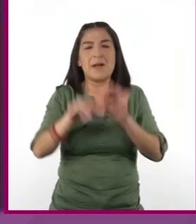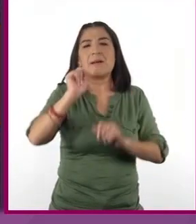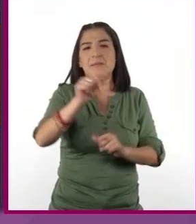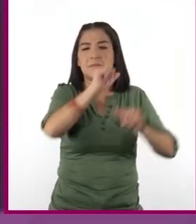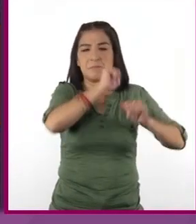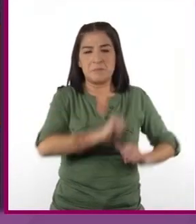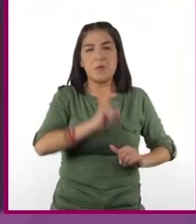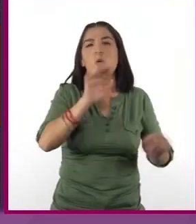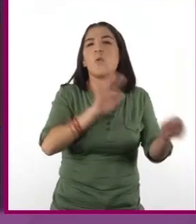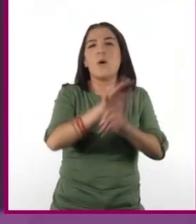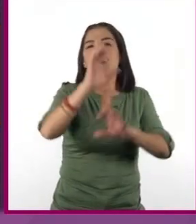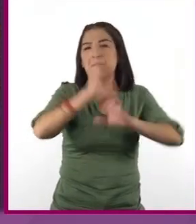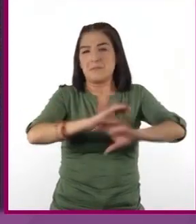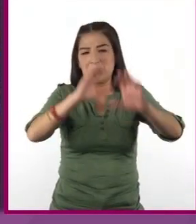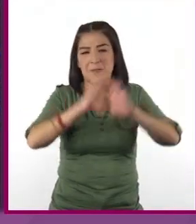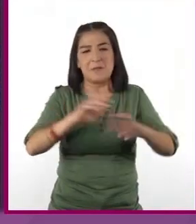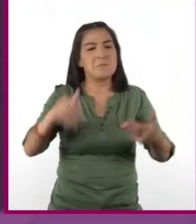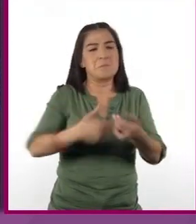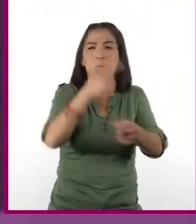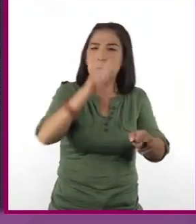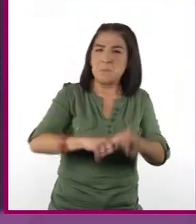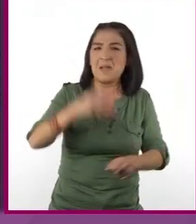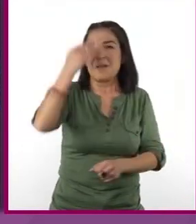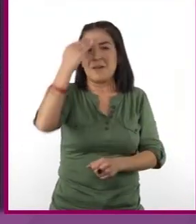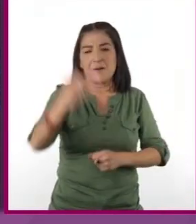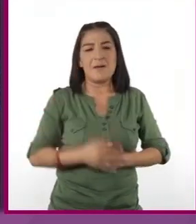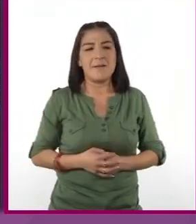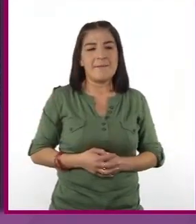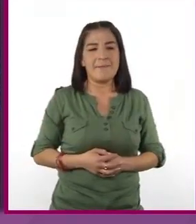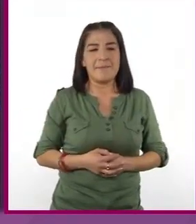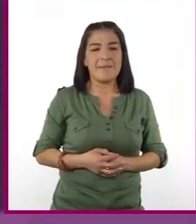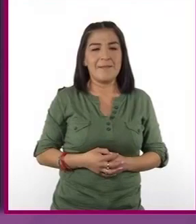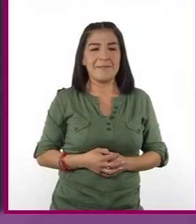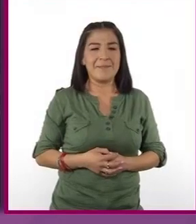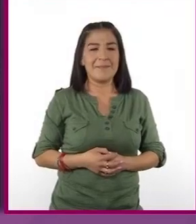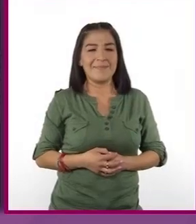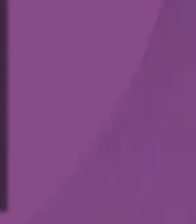o intérprete de cualquier nacionalidad o época.